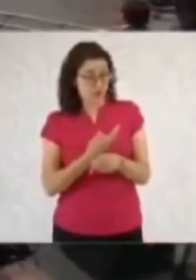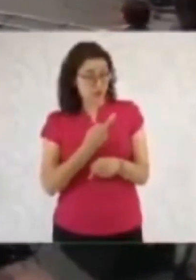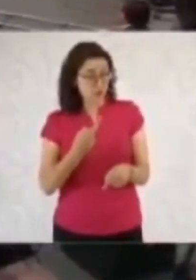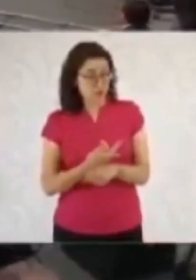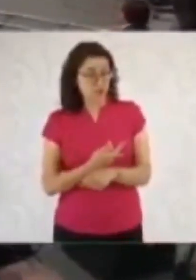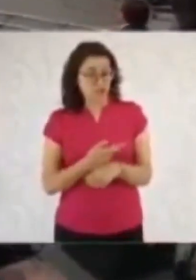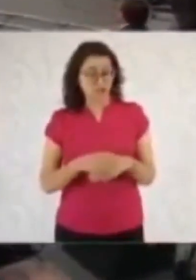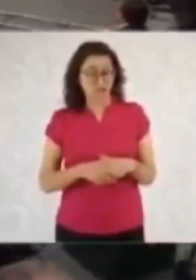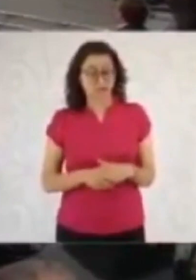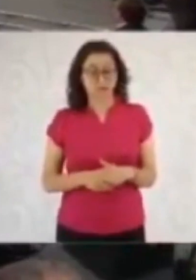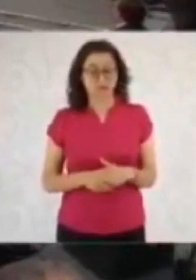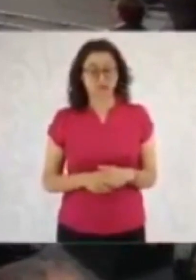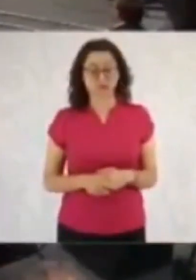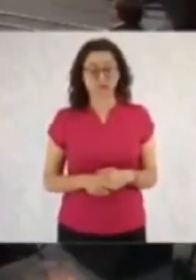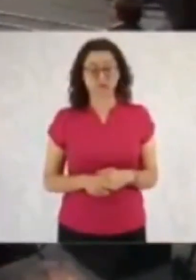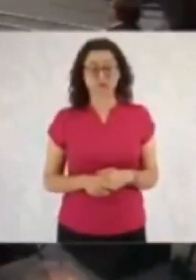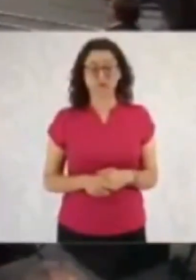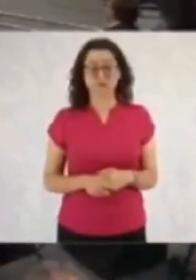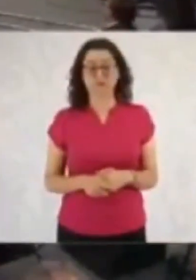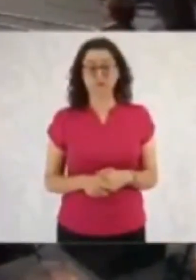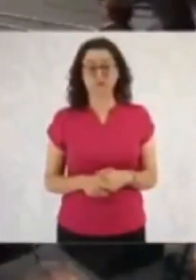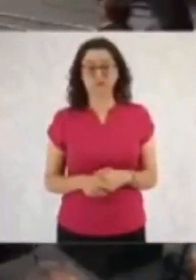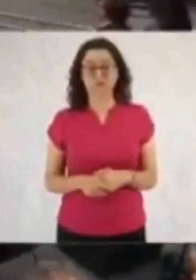serie de formas operativas en la ciudad.